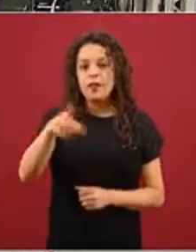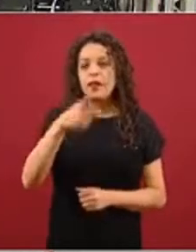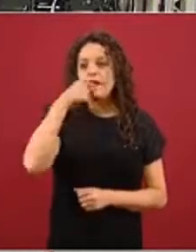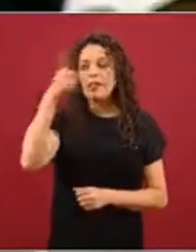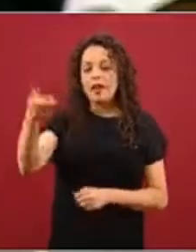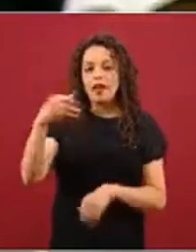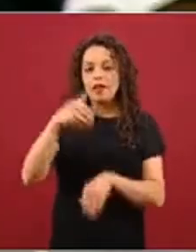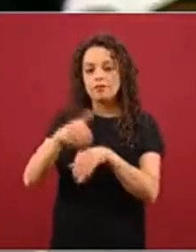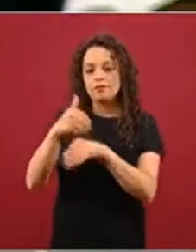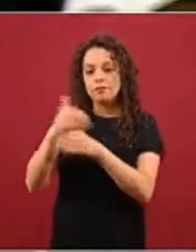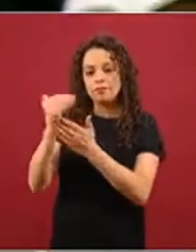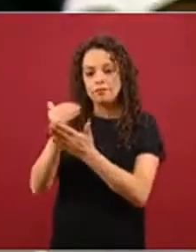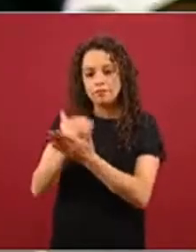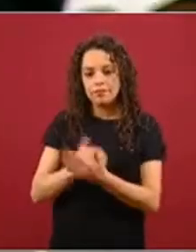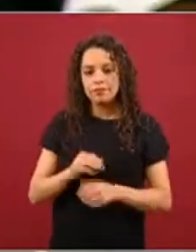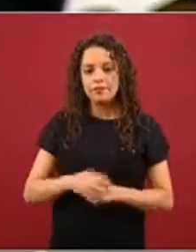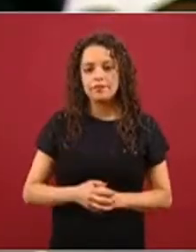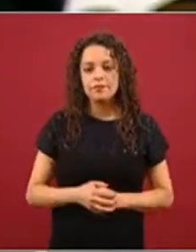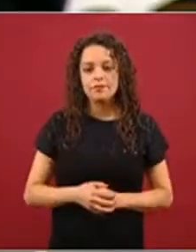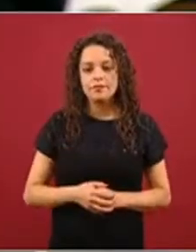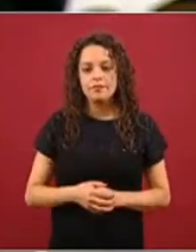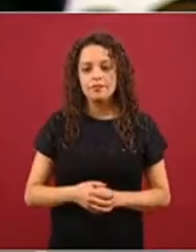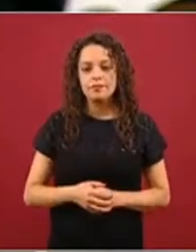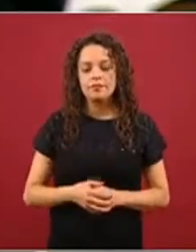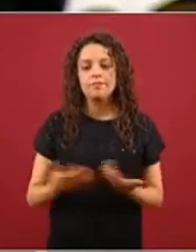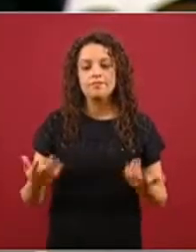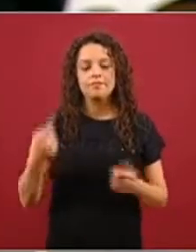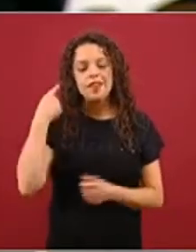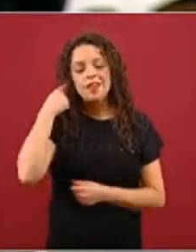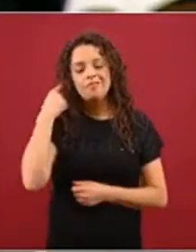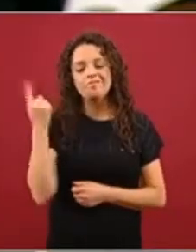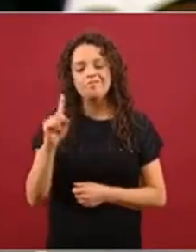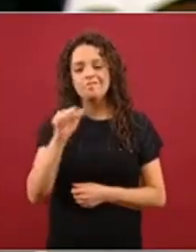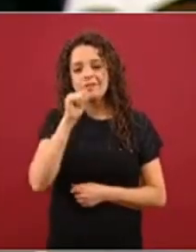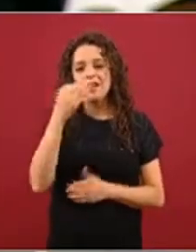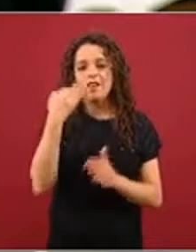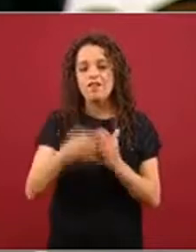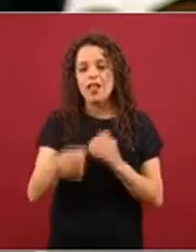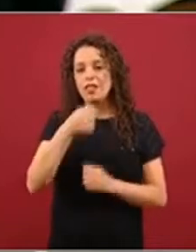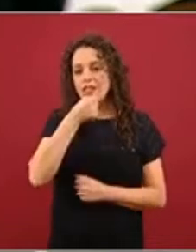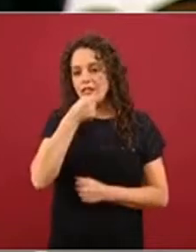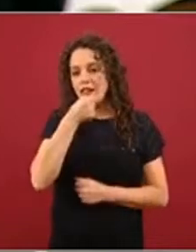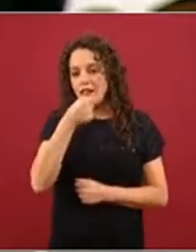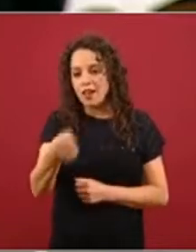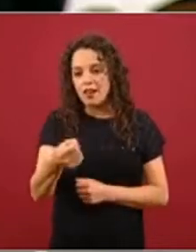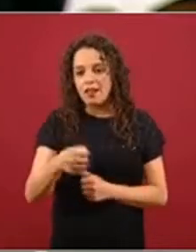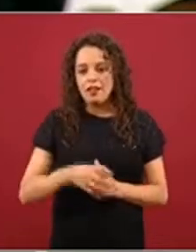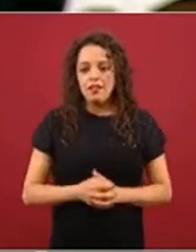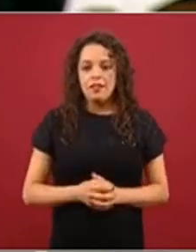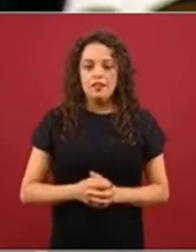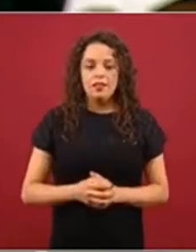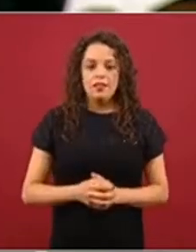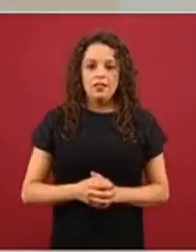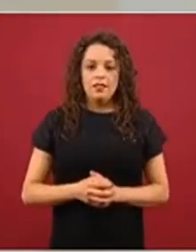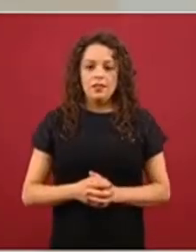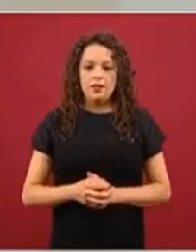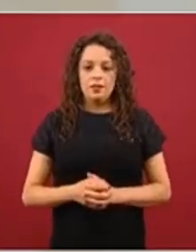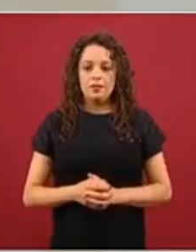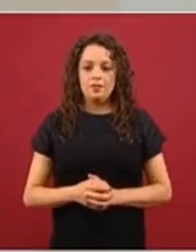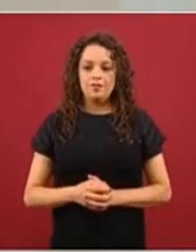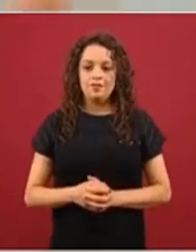cifras y comentó esto, que al parecer el impacto llegó al límite. Suena muy enigmática esa